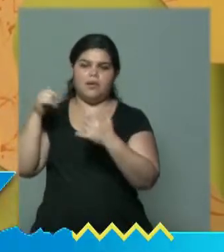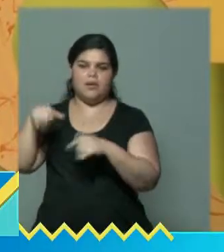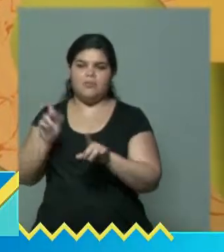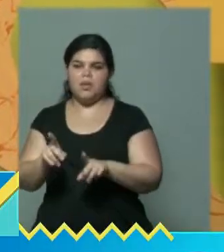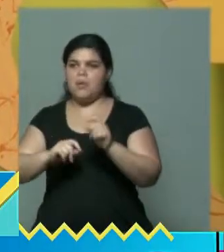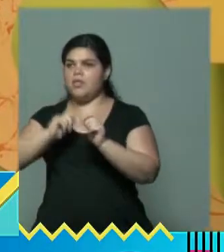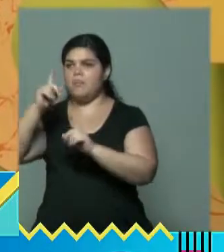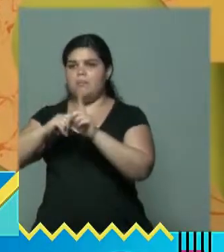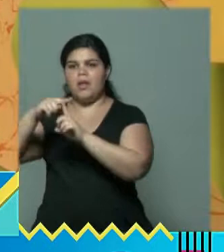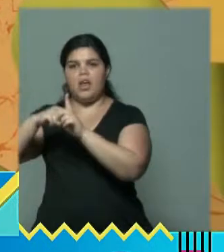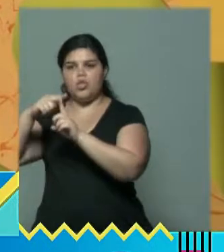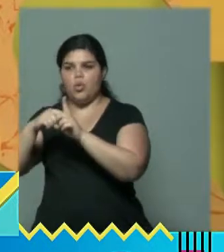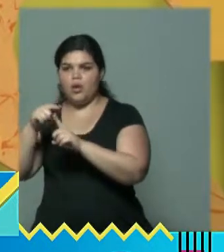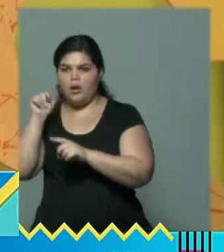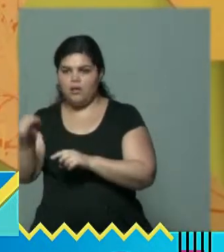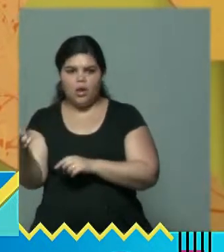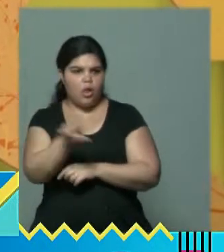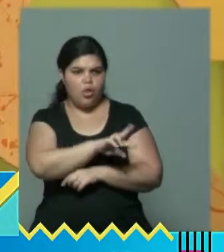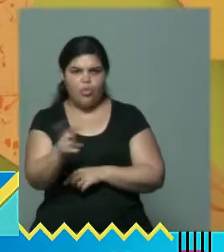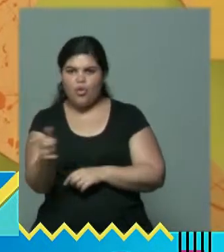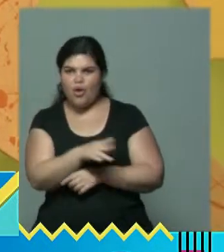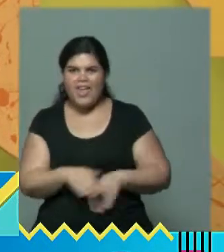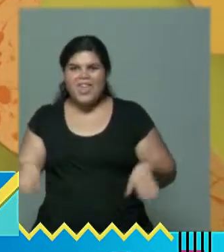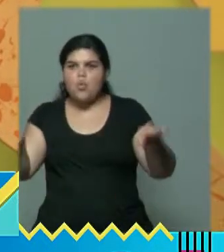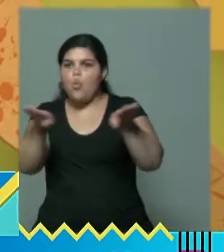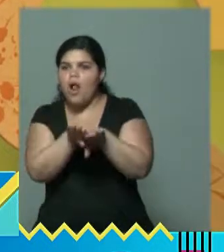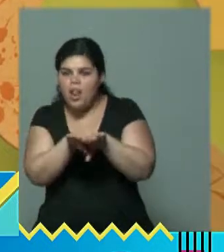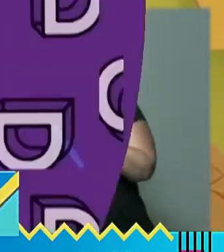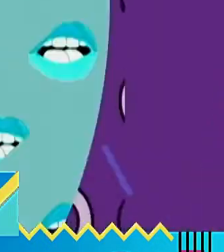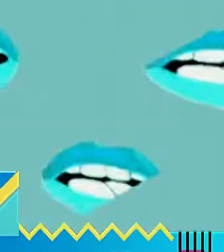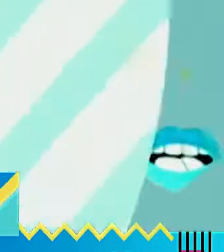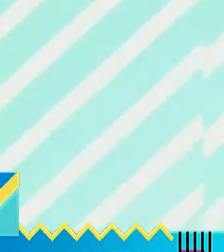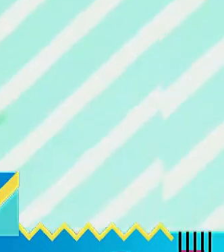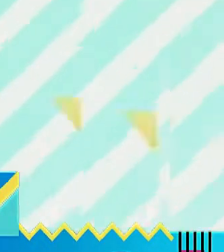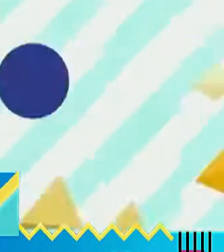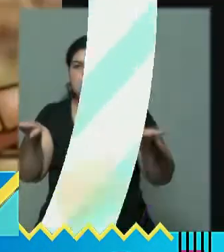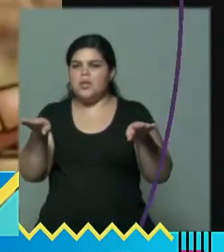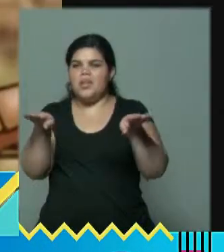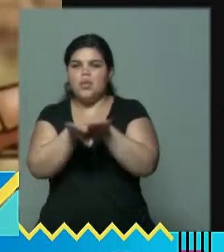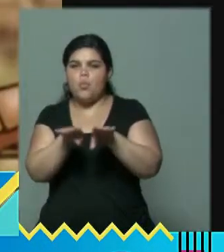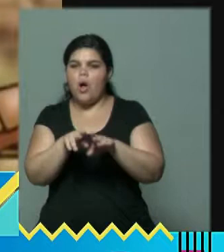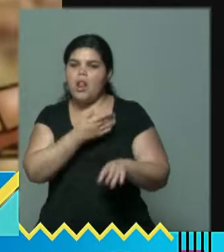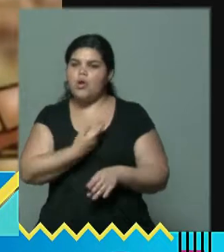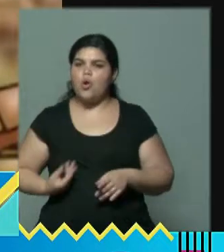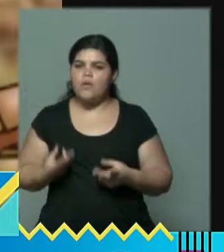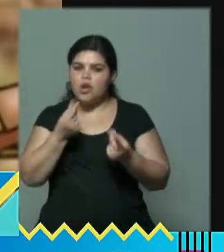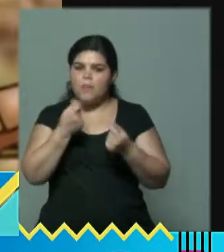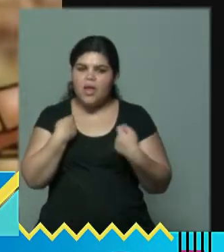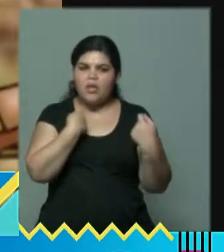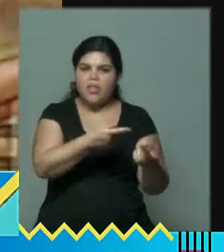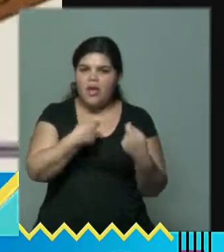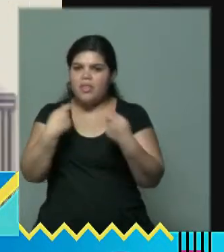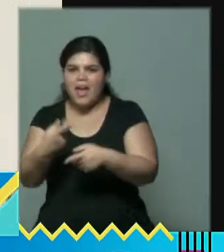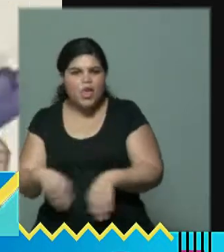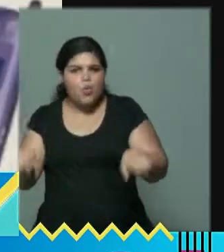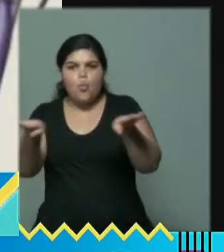abriendo y cerrando ventanas. A él le estábamos dando el subsidio de la energía, ¿entendés? ¿Y quién pagaba ese subsidio? De vuelta. Cuando